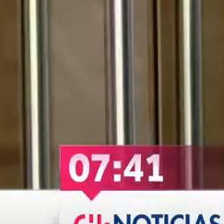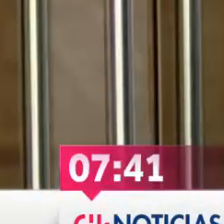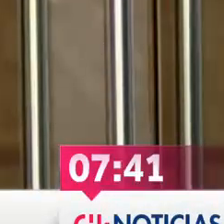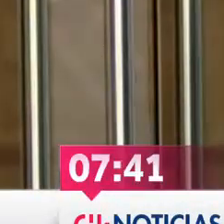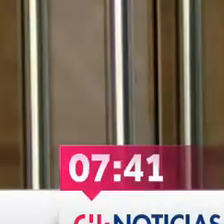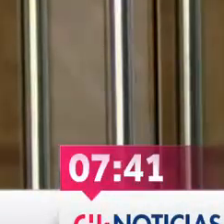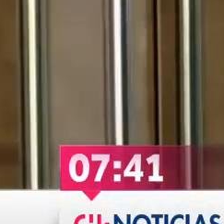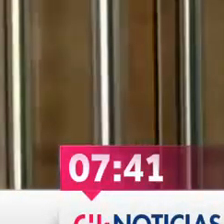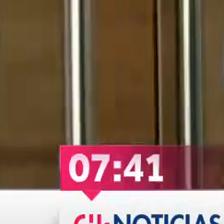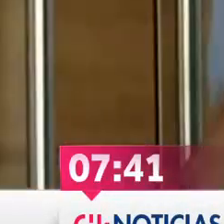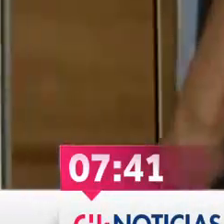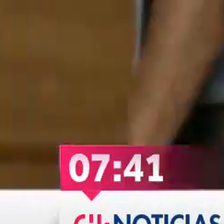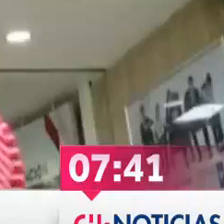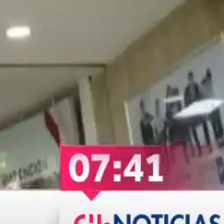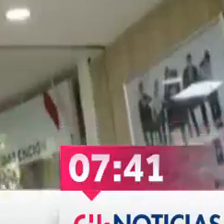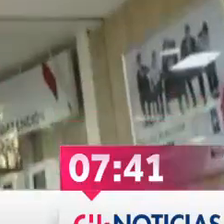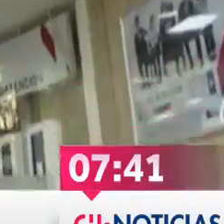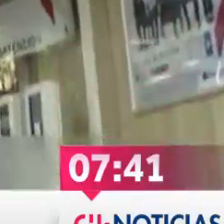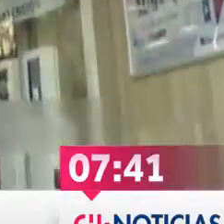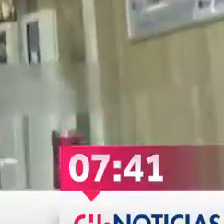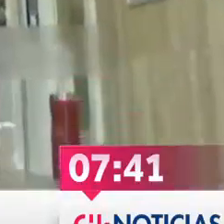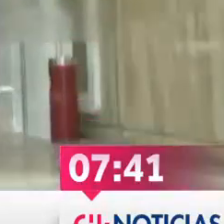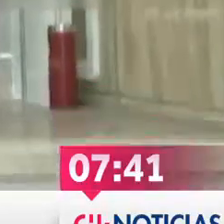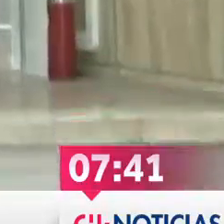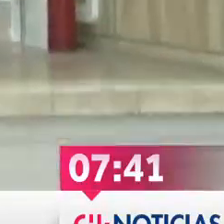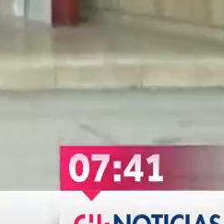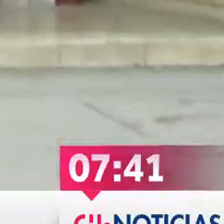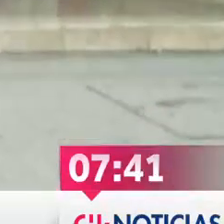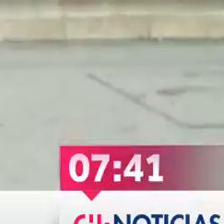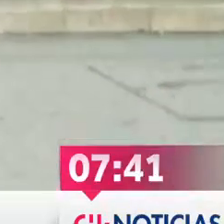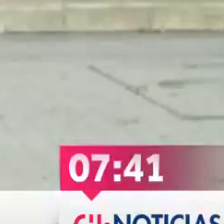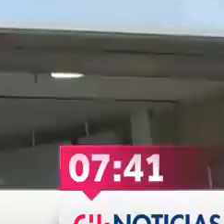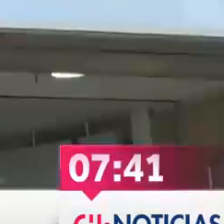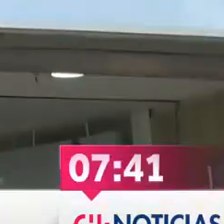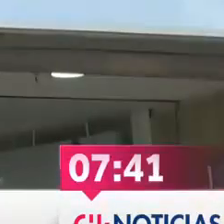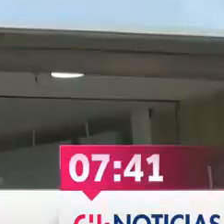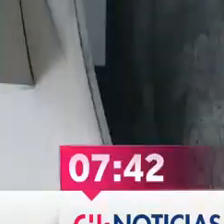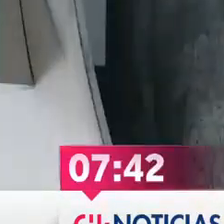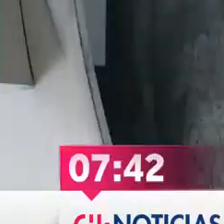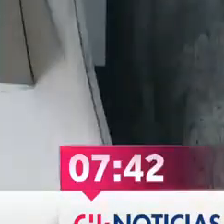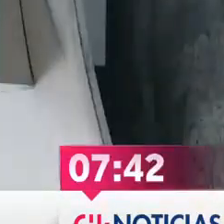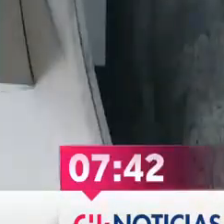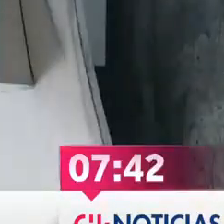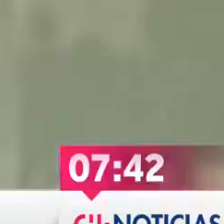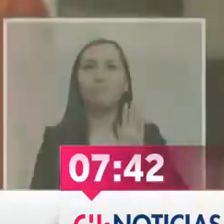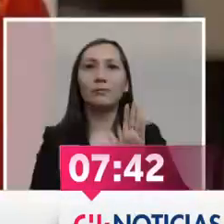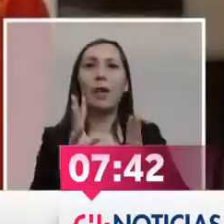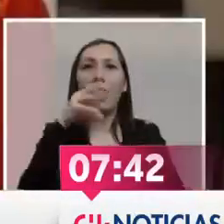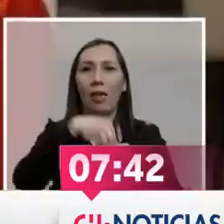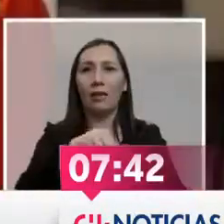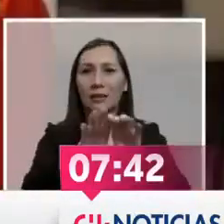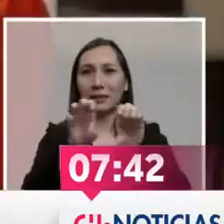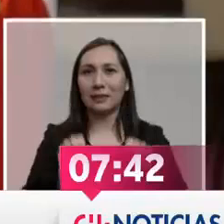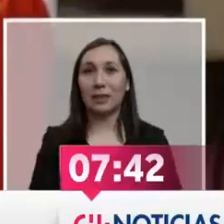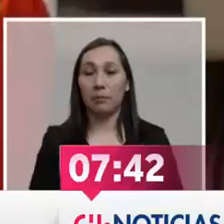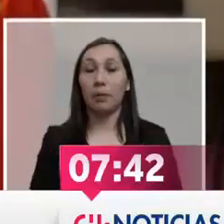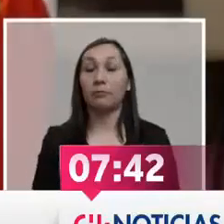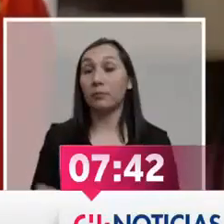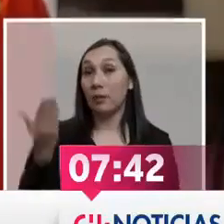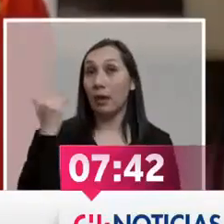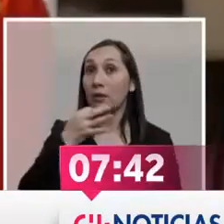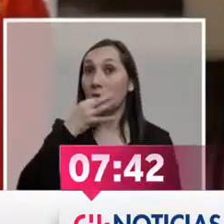elegir quién finalmente administra estas pensiones, si los privados o el Estado. Escuchemos qué dijo el presidente. Vamos. Como he